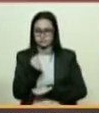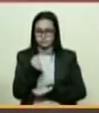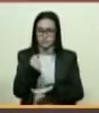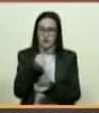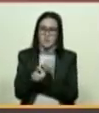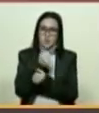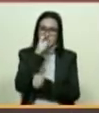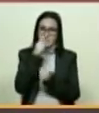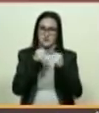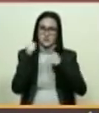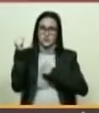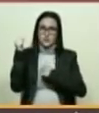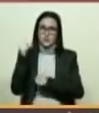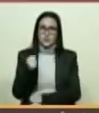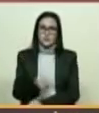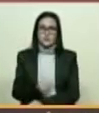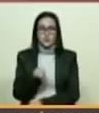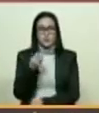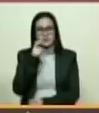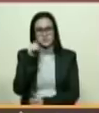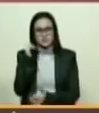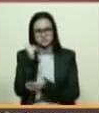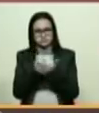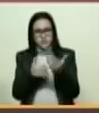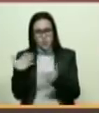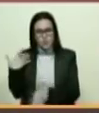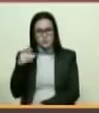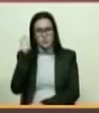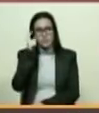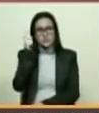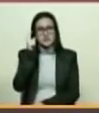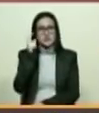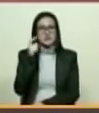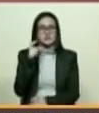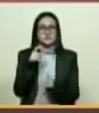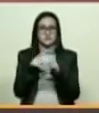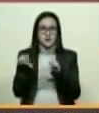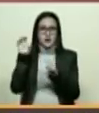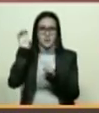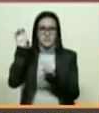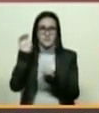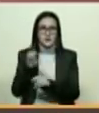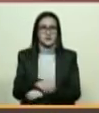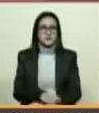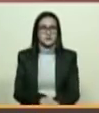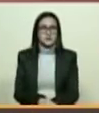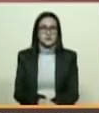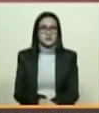amor mayor. ¿Cuántos hemos registrado en los últimos días a través del carnet de la patria?